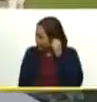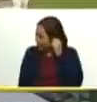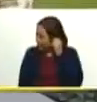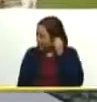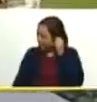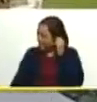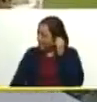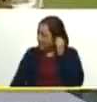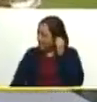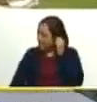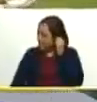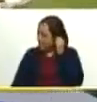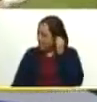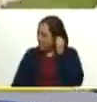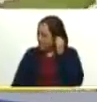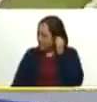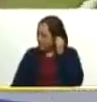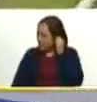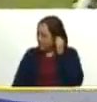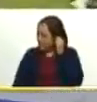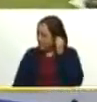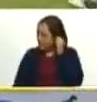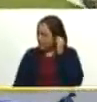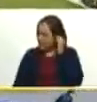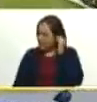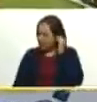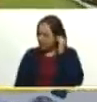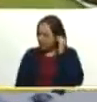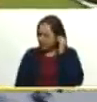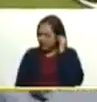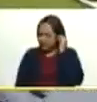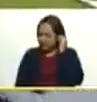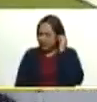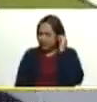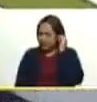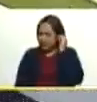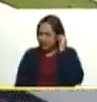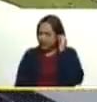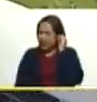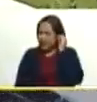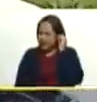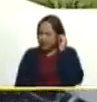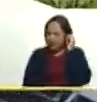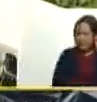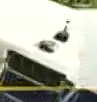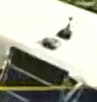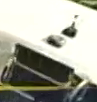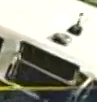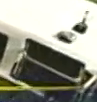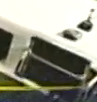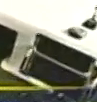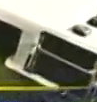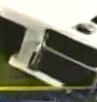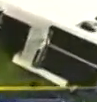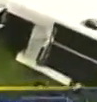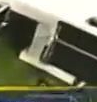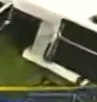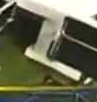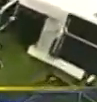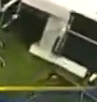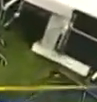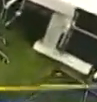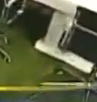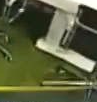el permiso, approval, la aprobación. This is in the days when the Pope divided with the Treaty